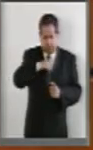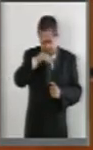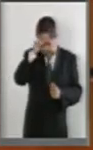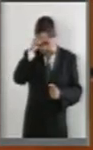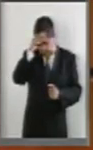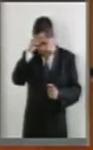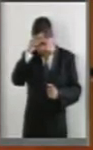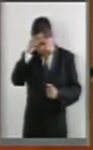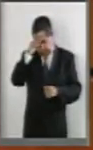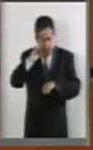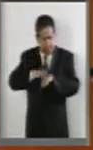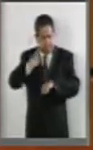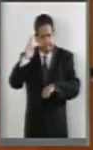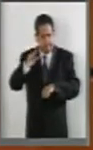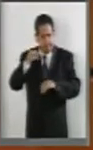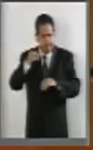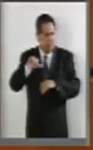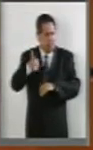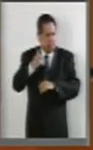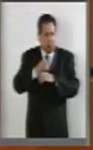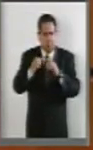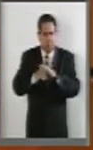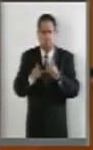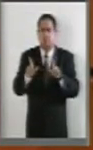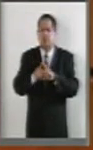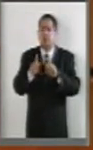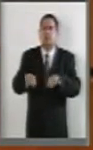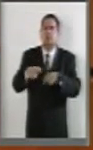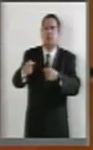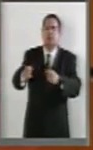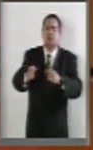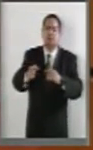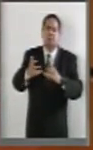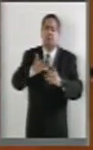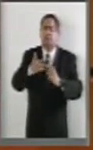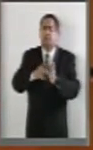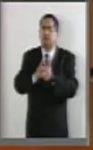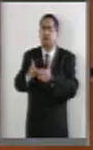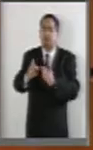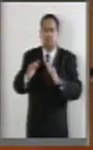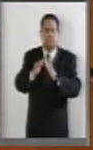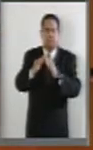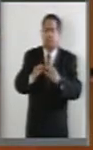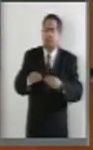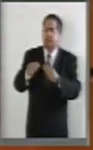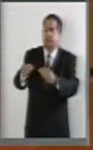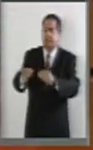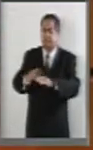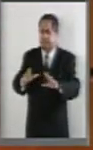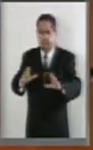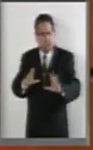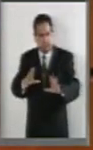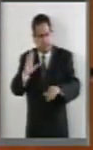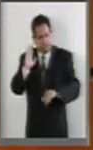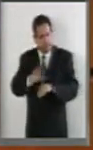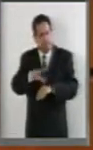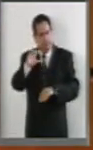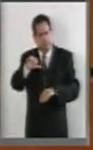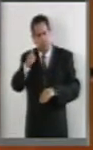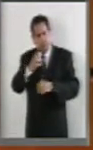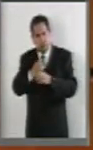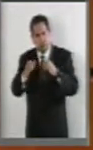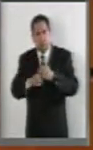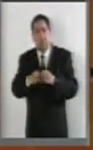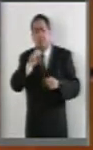allá, no nada más el derecho a la vivienda para las mujeres, sino también que